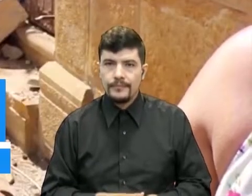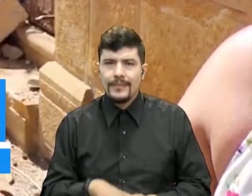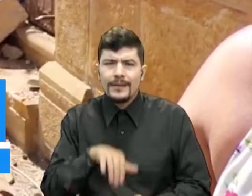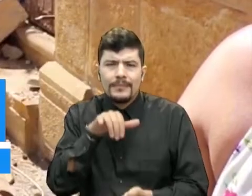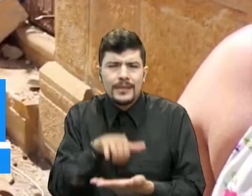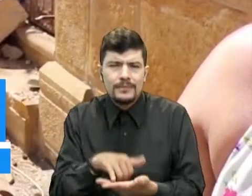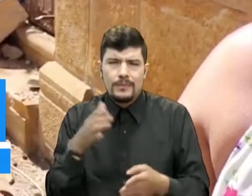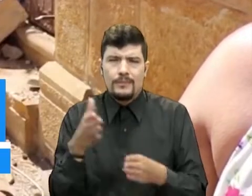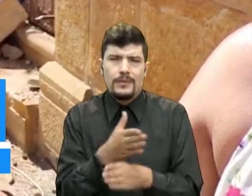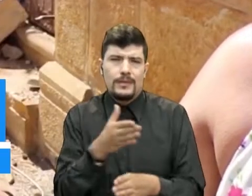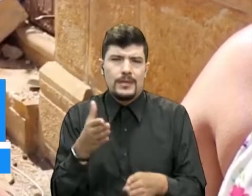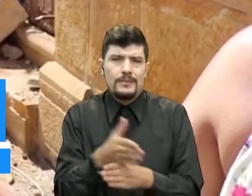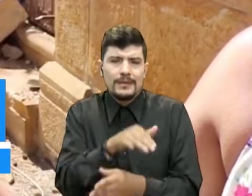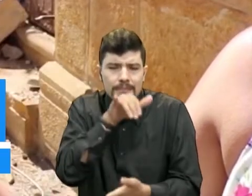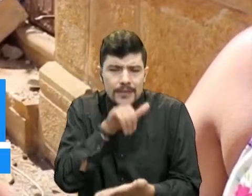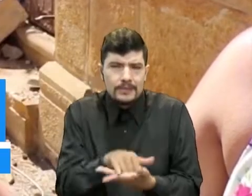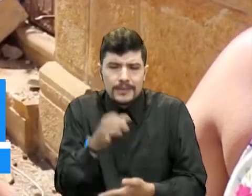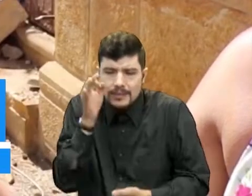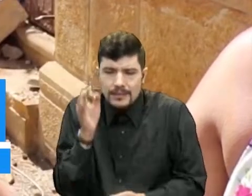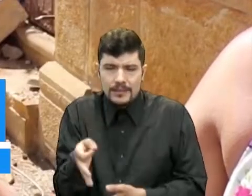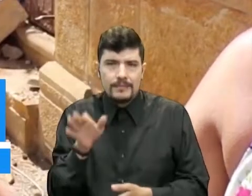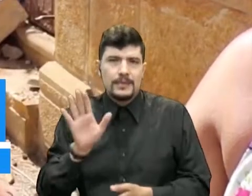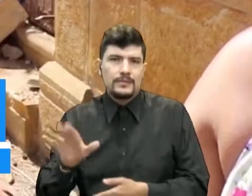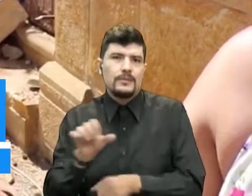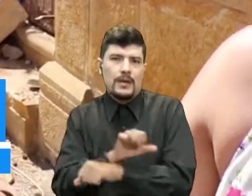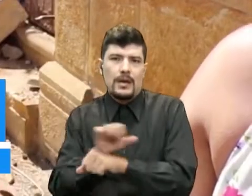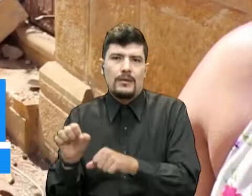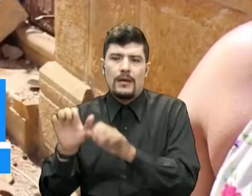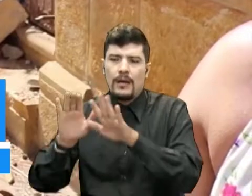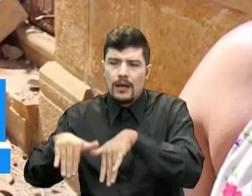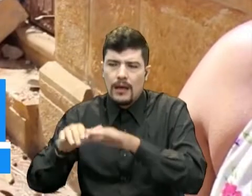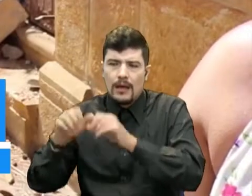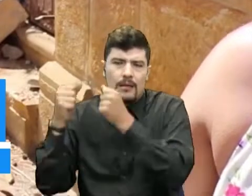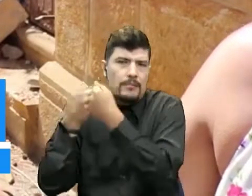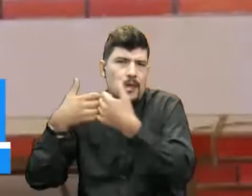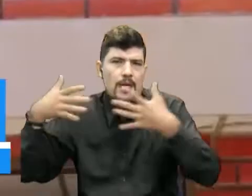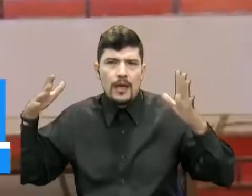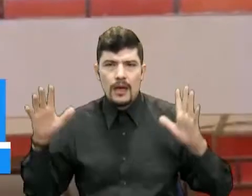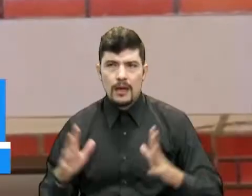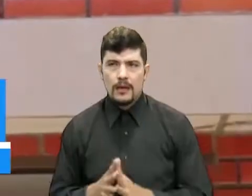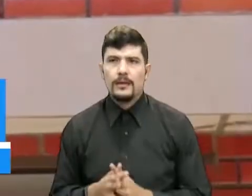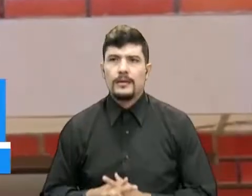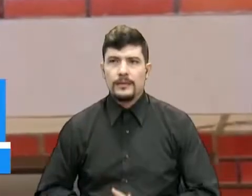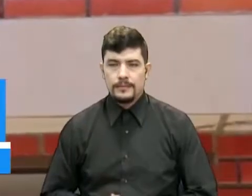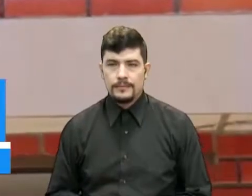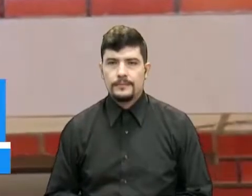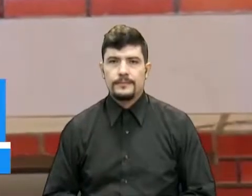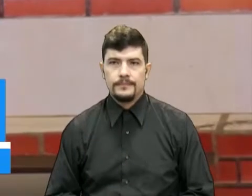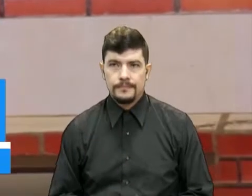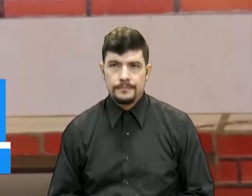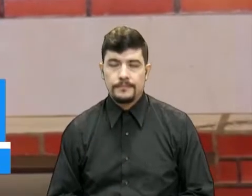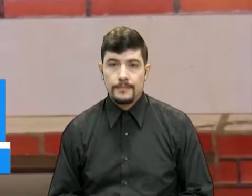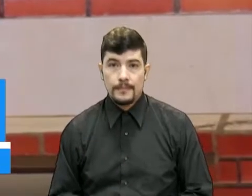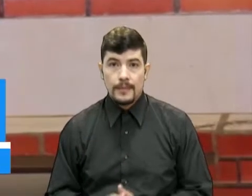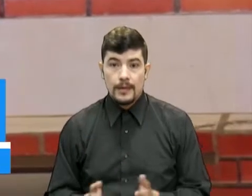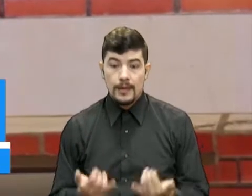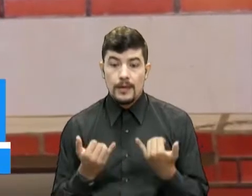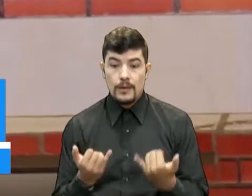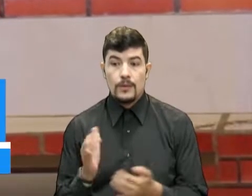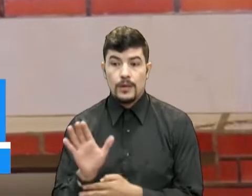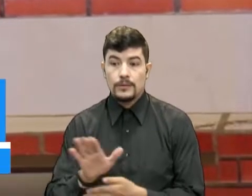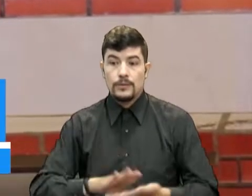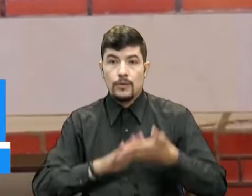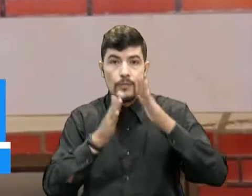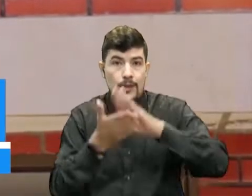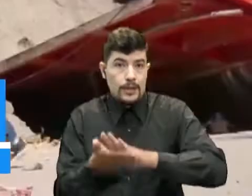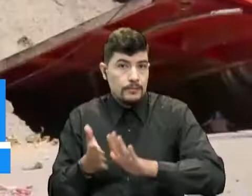siempre pasa, que llegue, existe el problema y después se van y se olvidan hasta que vuelve a haber otro accidente. Por el momento esta comunidad